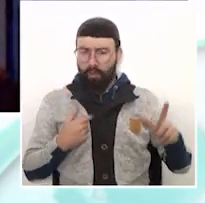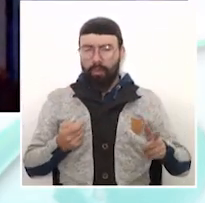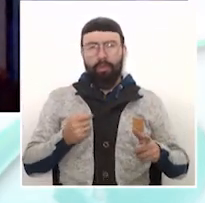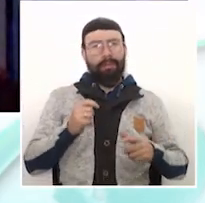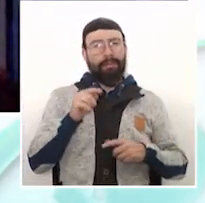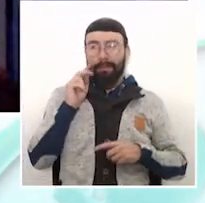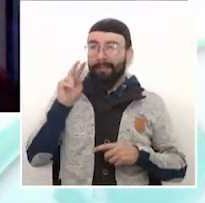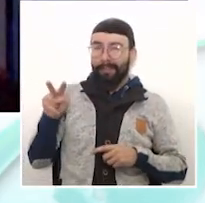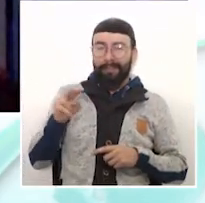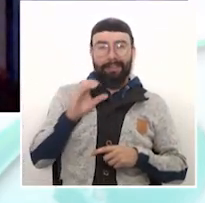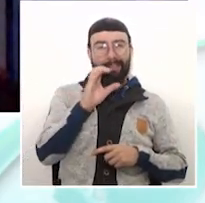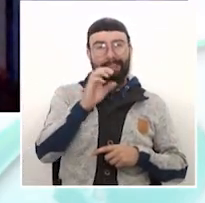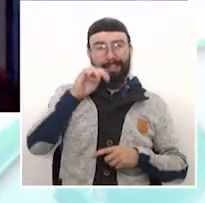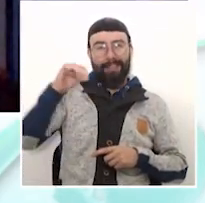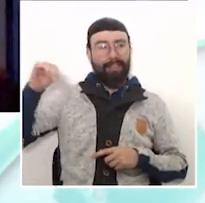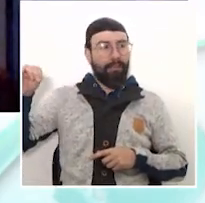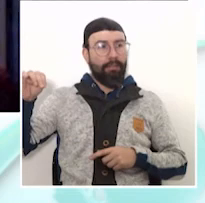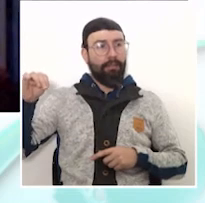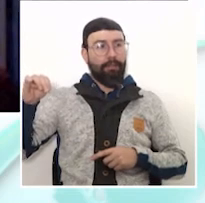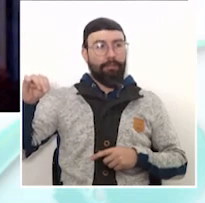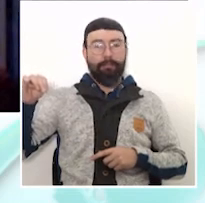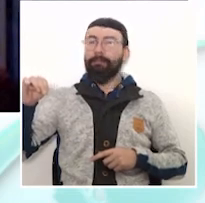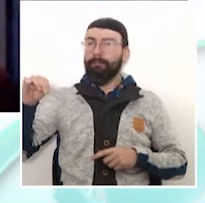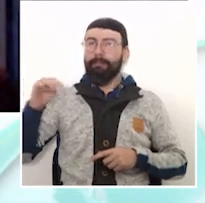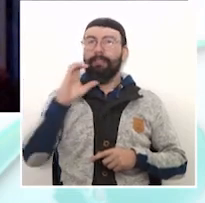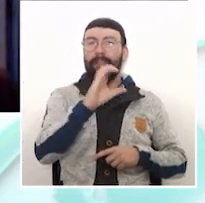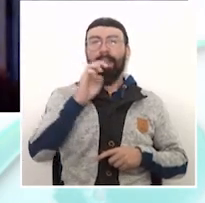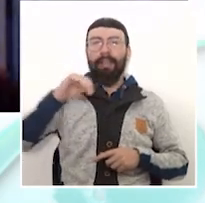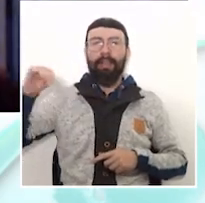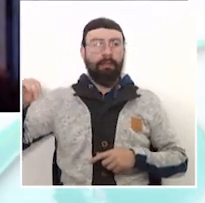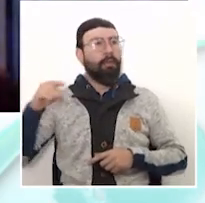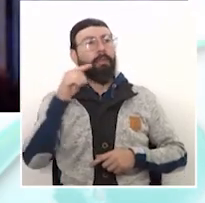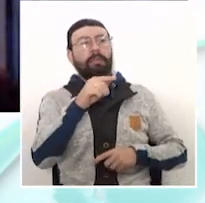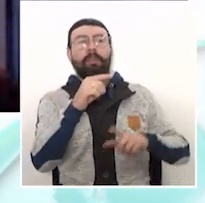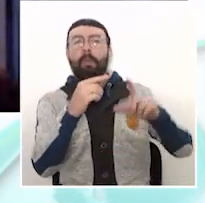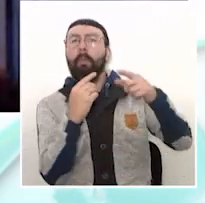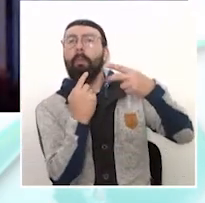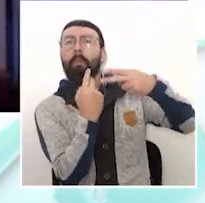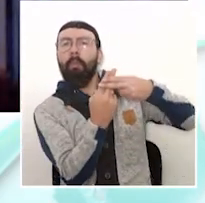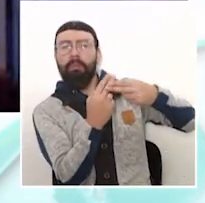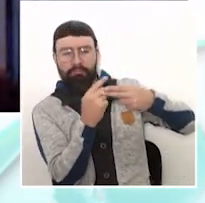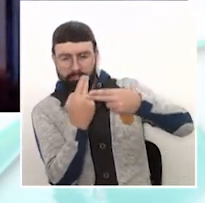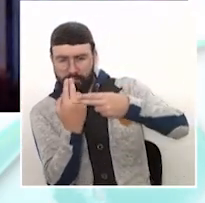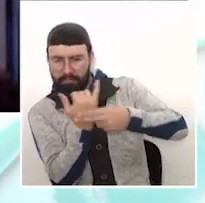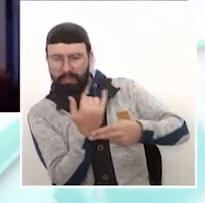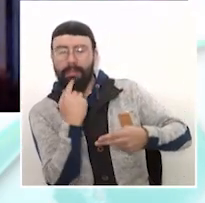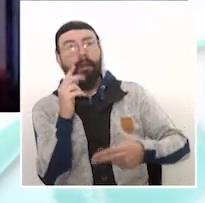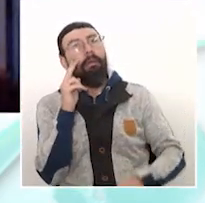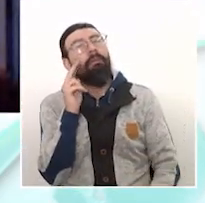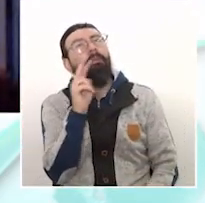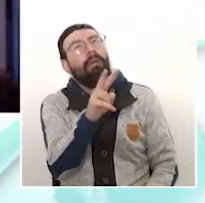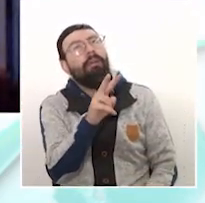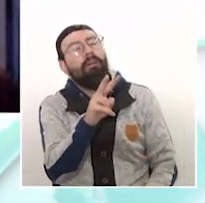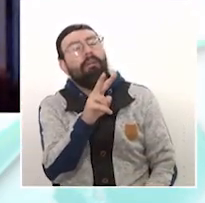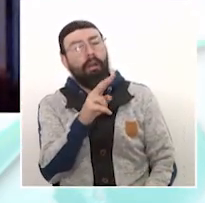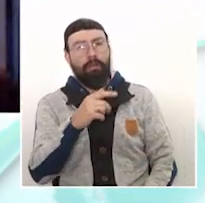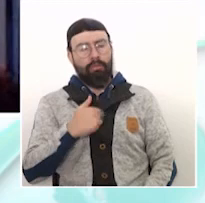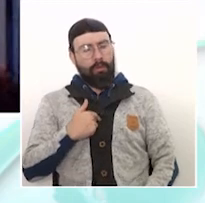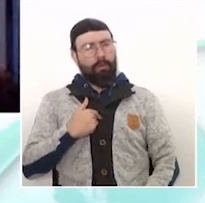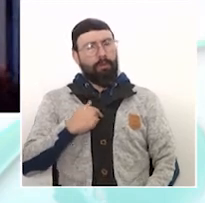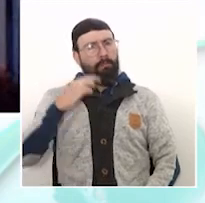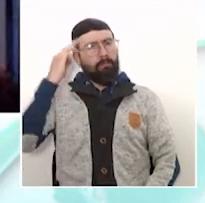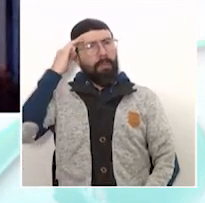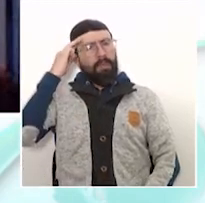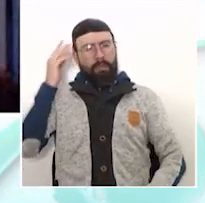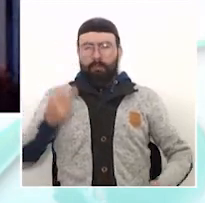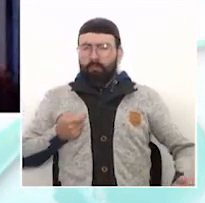bien o así, creo que es así, ¿cierto? Sí. Lo pones ahí debajito. Entonces, siempre que miras esto, te haces dueña de tu mente, dueño de tu mente